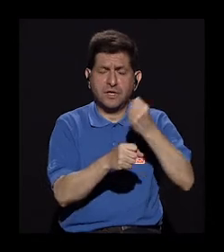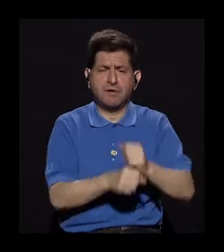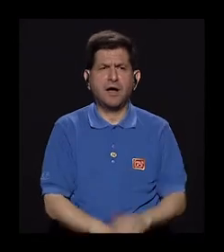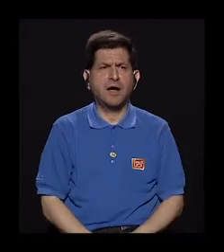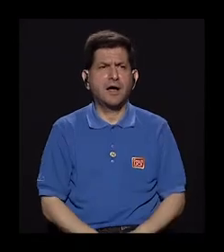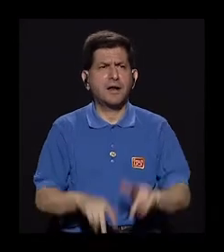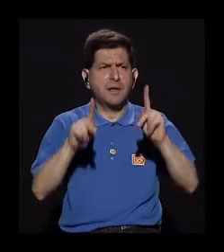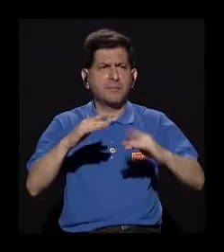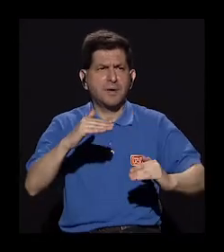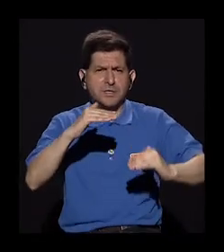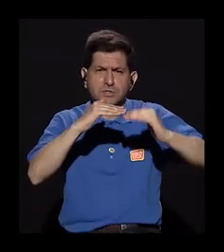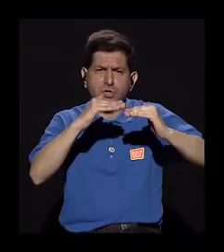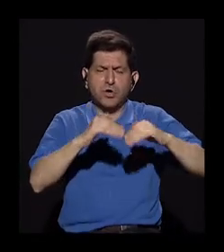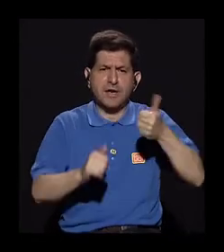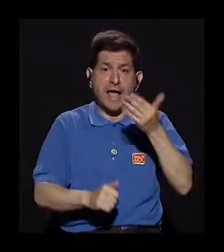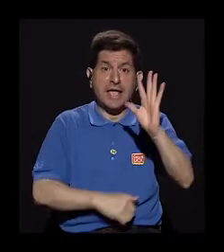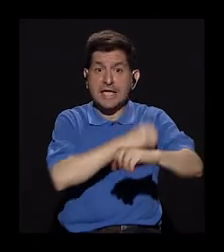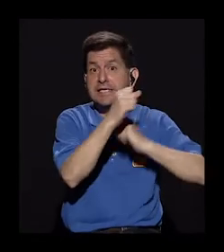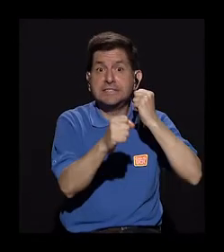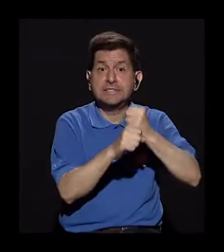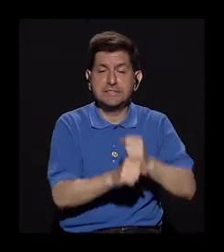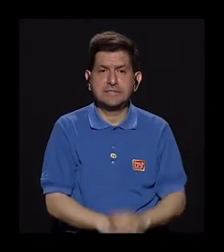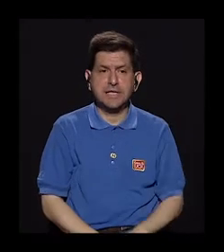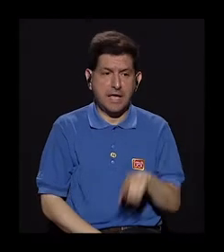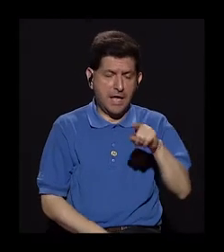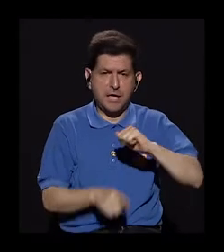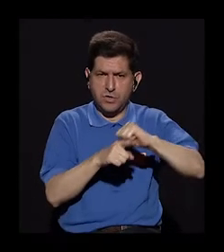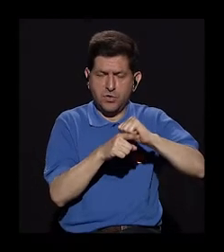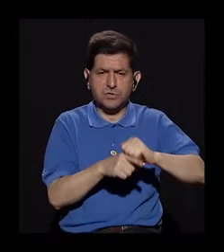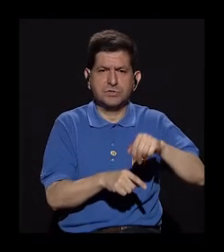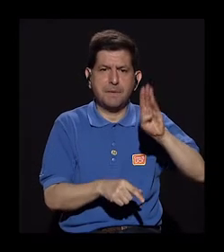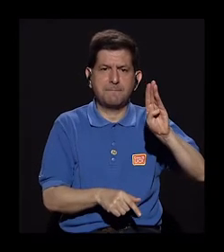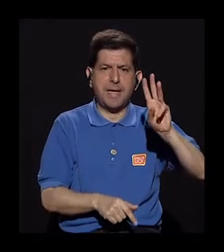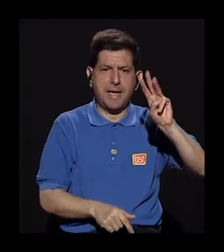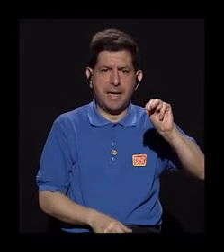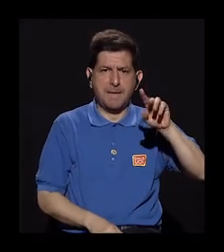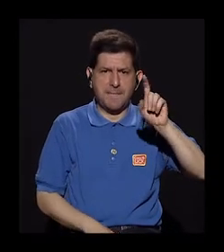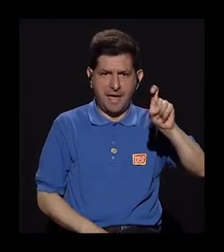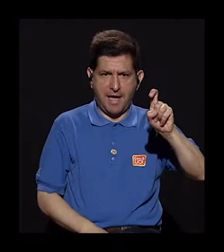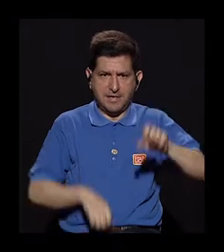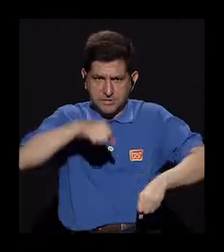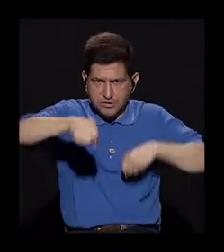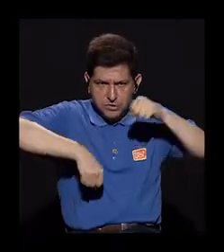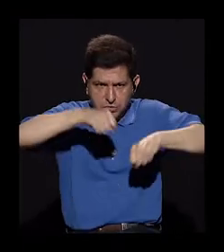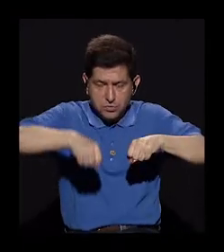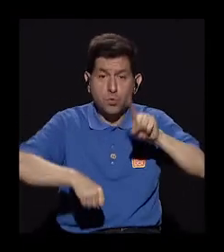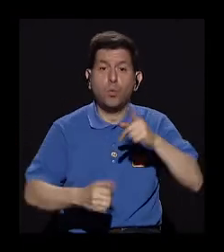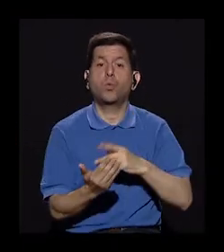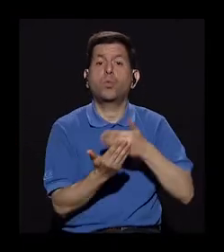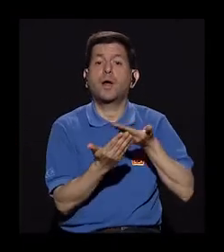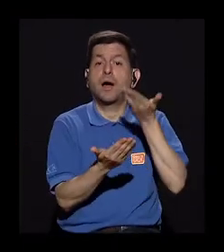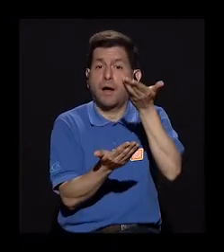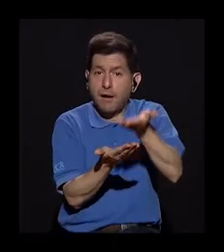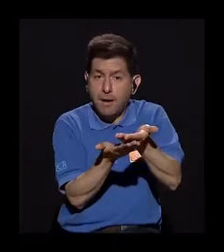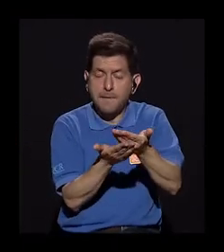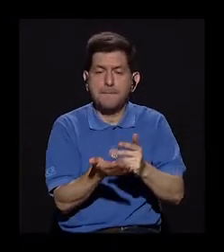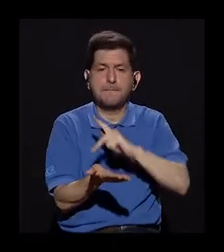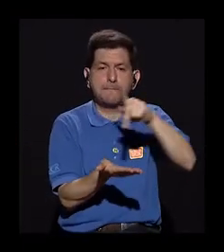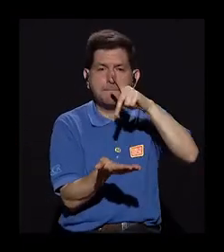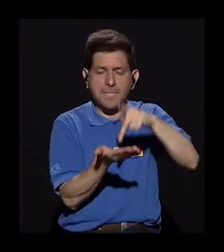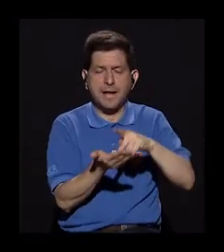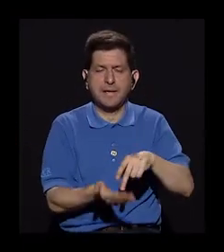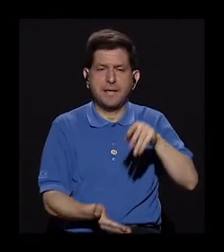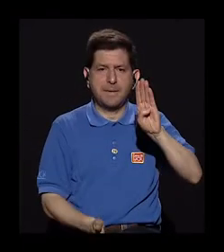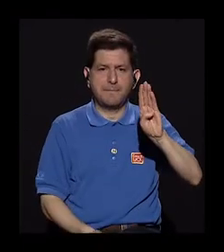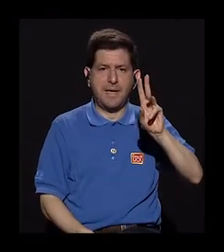El mayor tenía 15 años y practicaban BMX. Entonces querían, una de las propuestas fue un